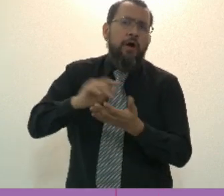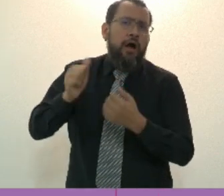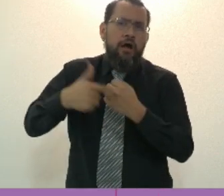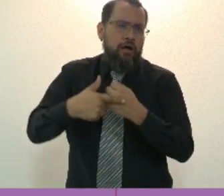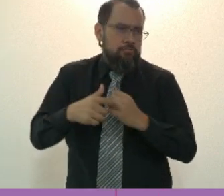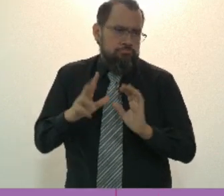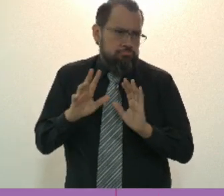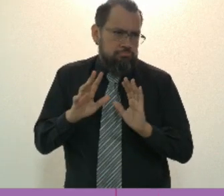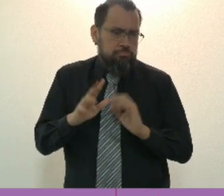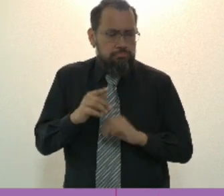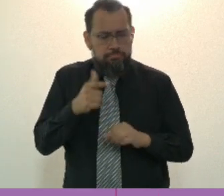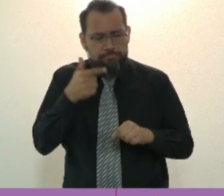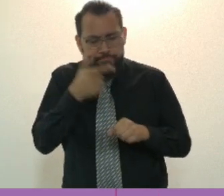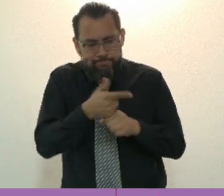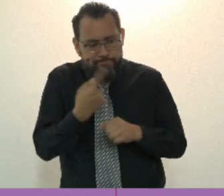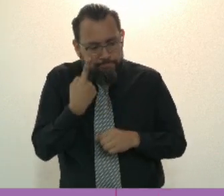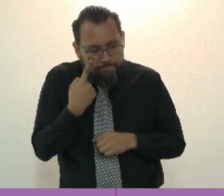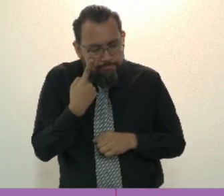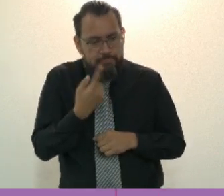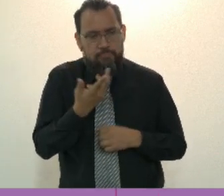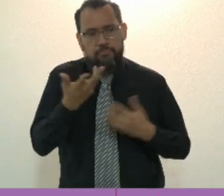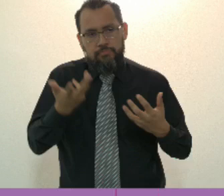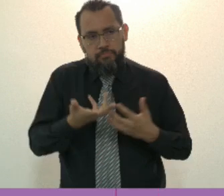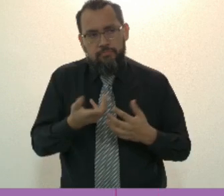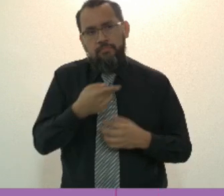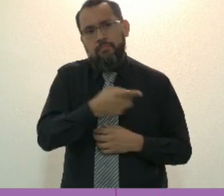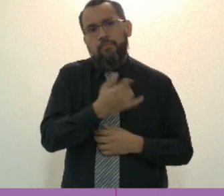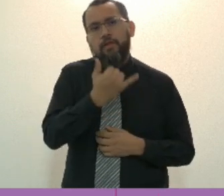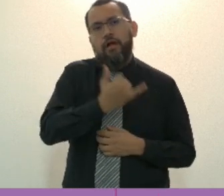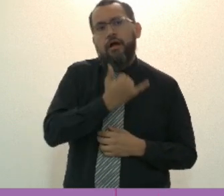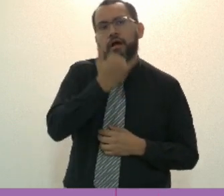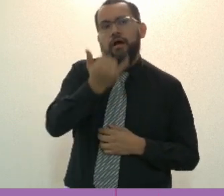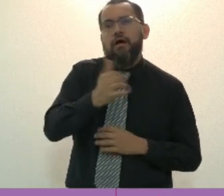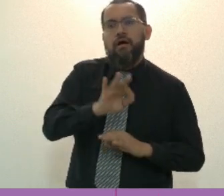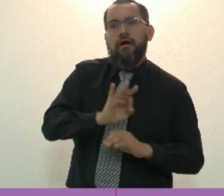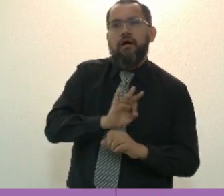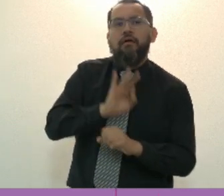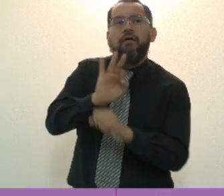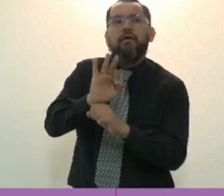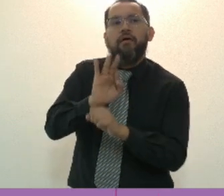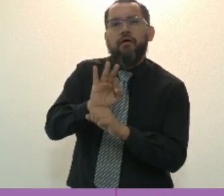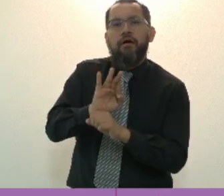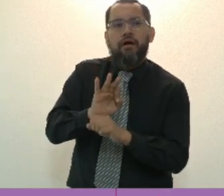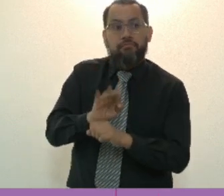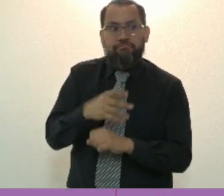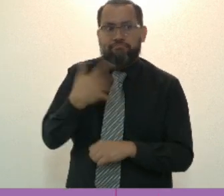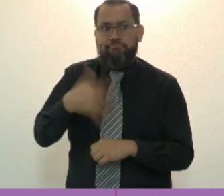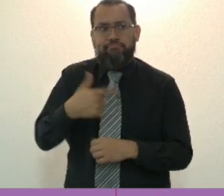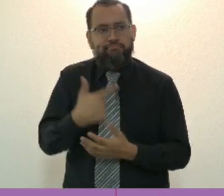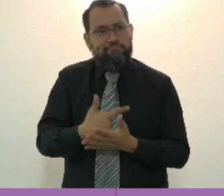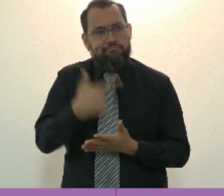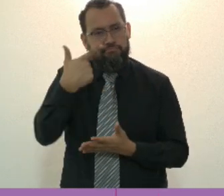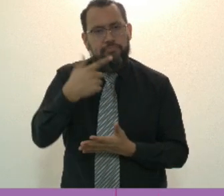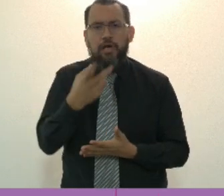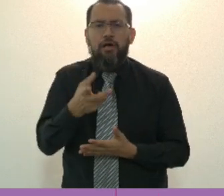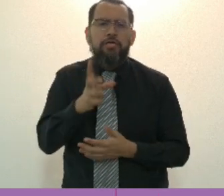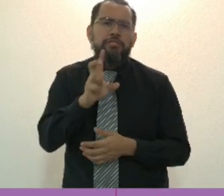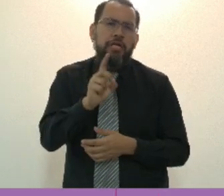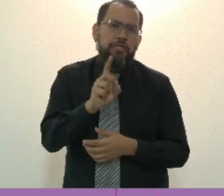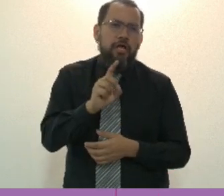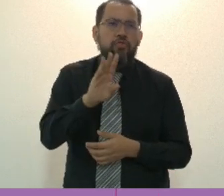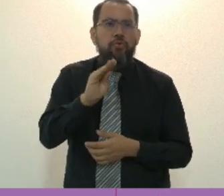juzga intenciones sino hechos consumados, pues caíste ya también en encubrimiento. Y en un agrave, ¿qué te pasa? De 30 a 90